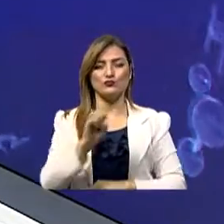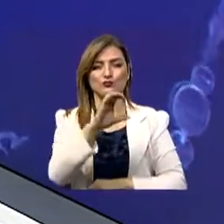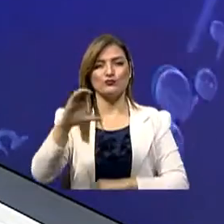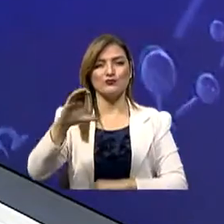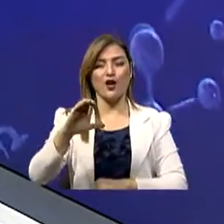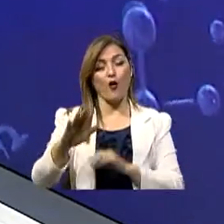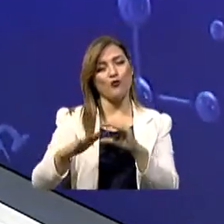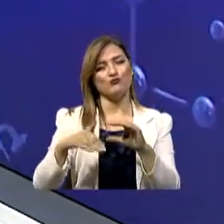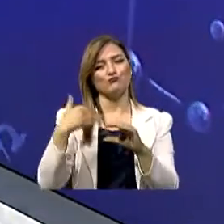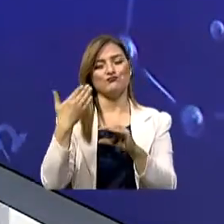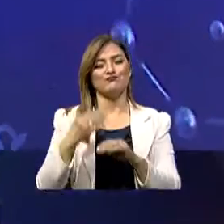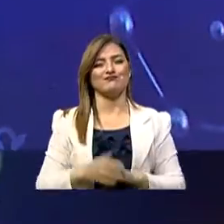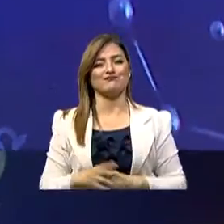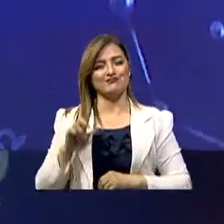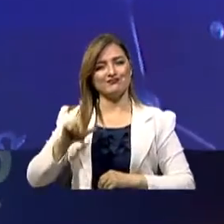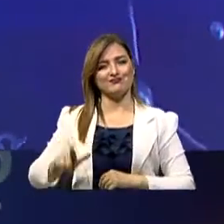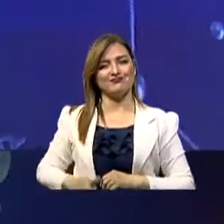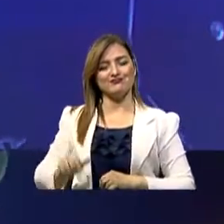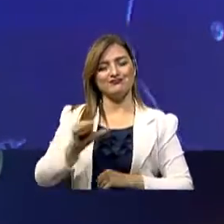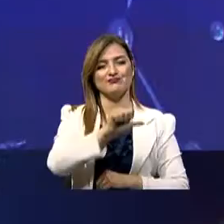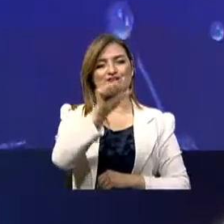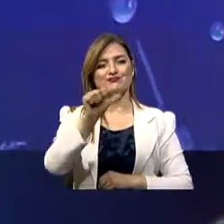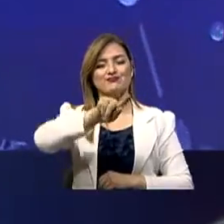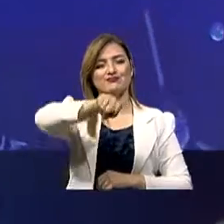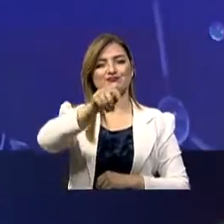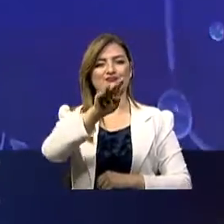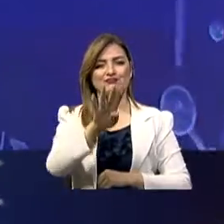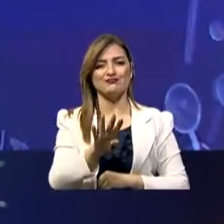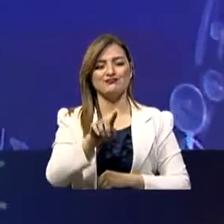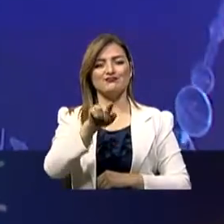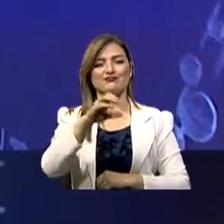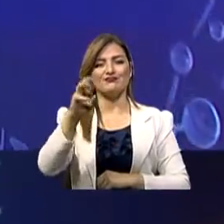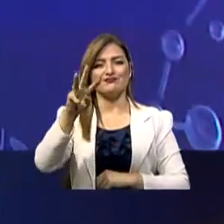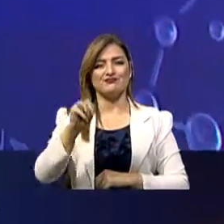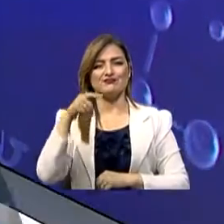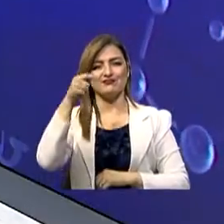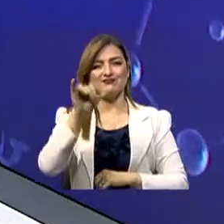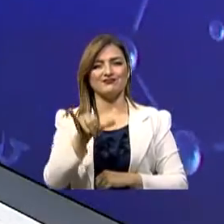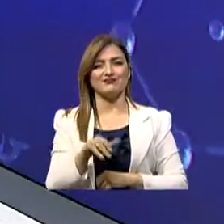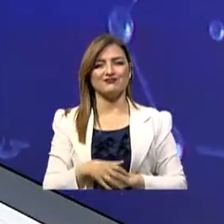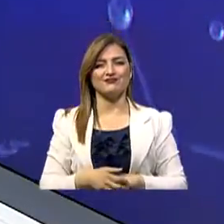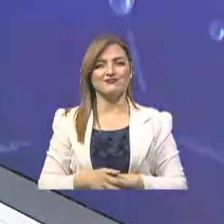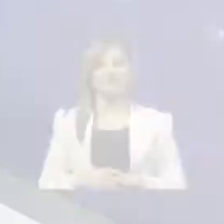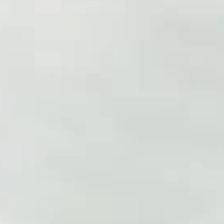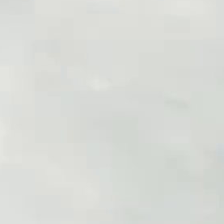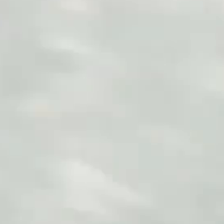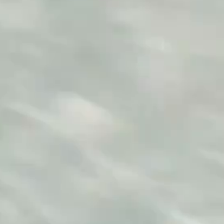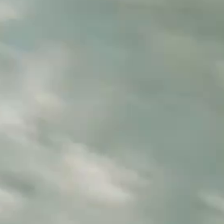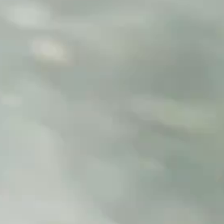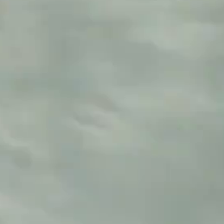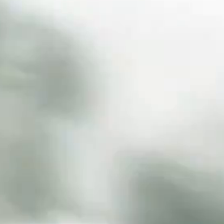electrónico salud teleamazonas puntocom nos vemos el próximo sábado cuídense mucho